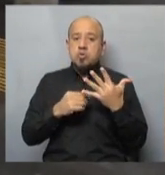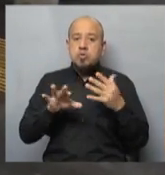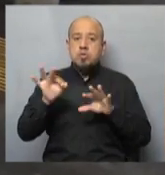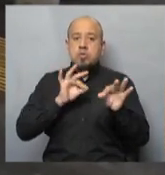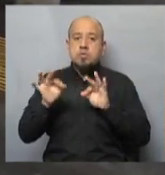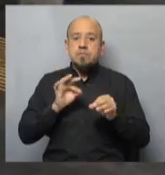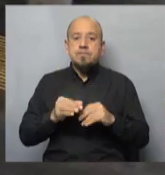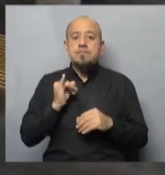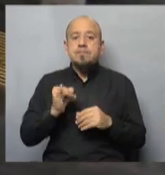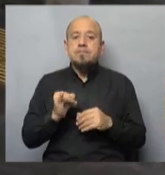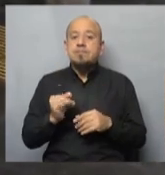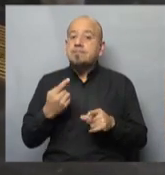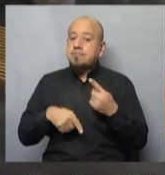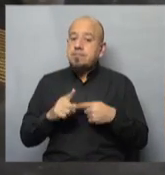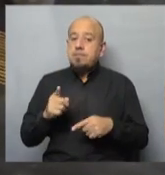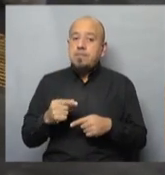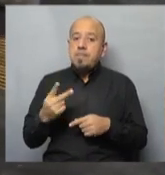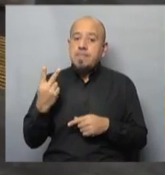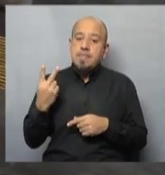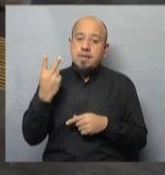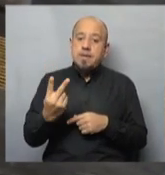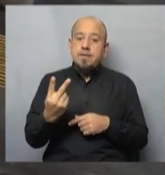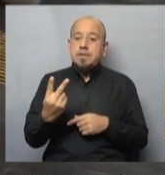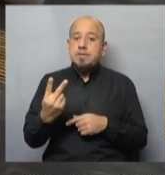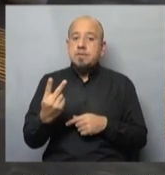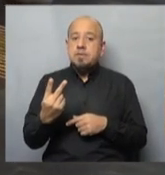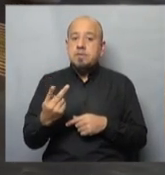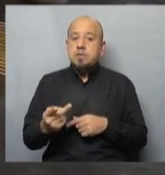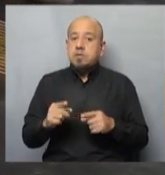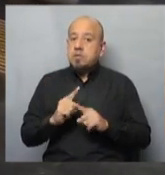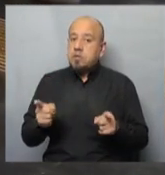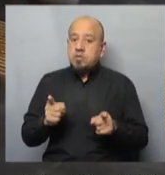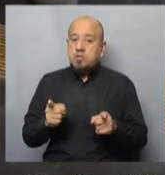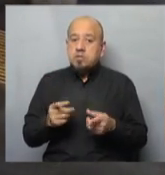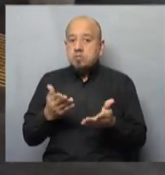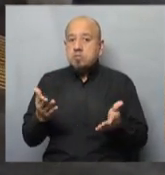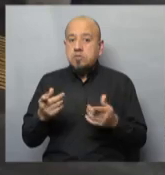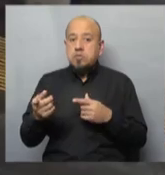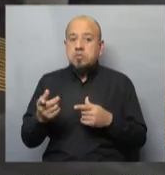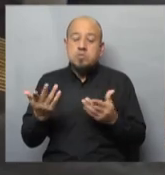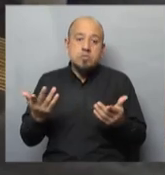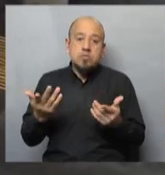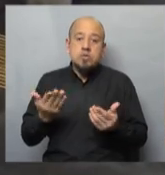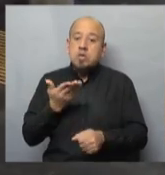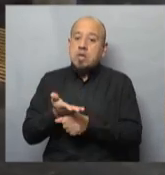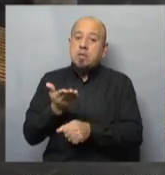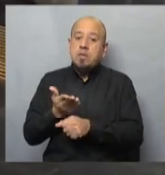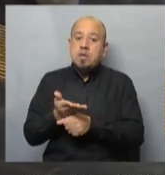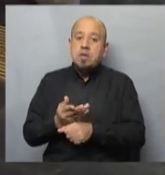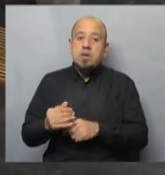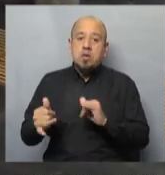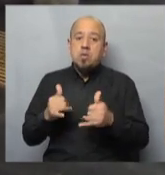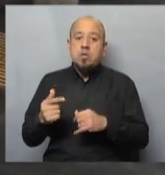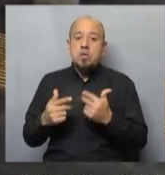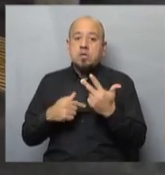elegidas. Claro, pero las últimas dos jugadoras, una de ellas no está activa. Uno de los requisitos que se les pide a las otras jugadoras, a las